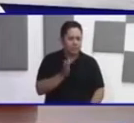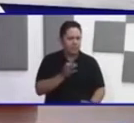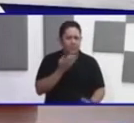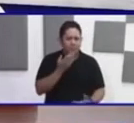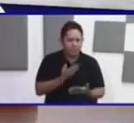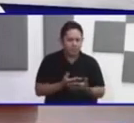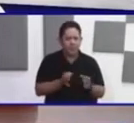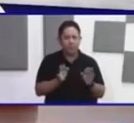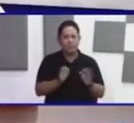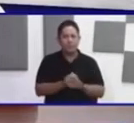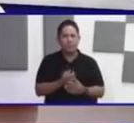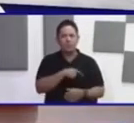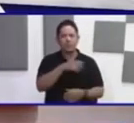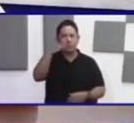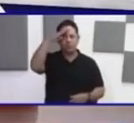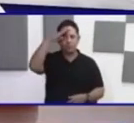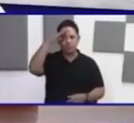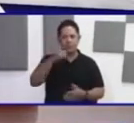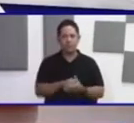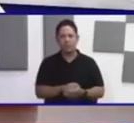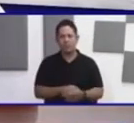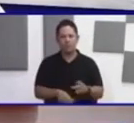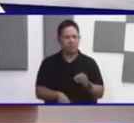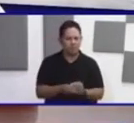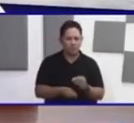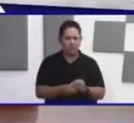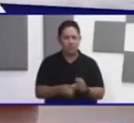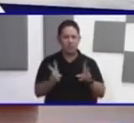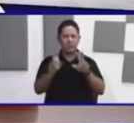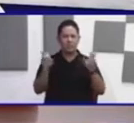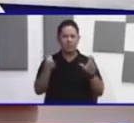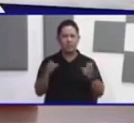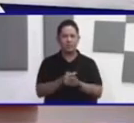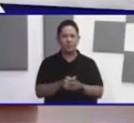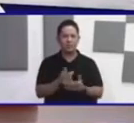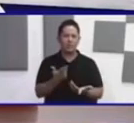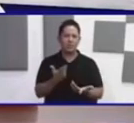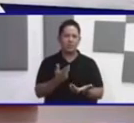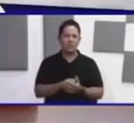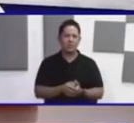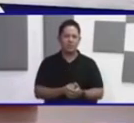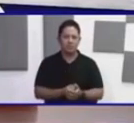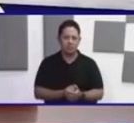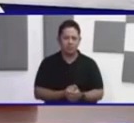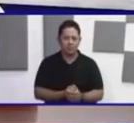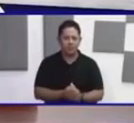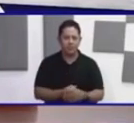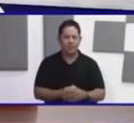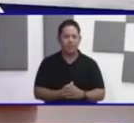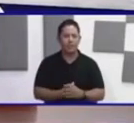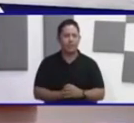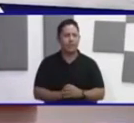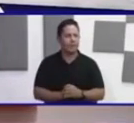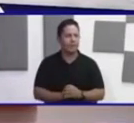esfuerzo institucional de la policía. Sin la policía en el tema de las tomas de medidas y en hacer efectiva el cumplimiento de